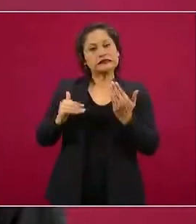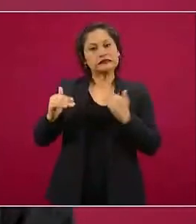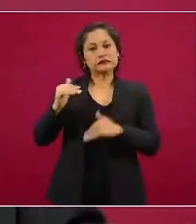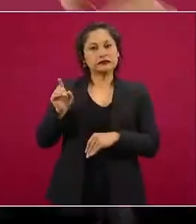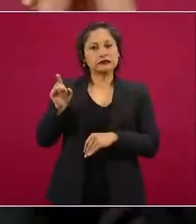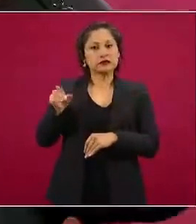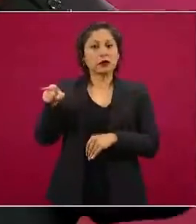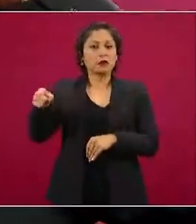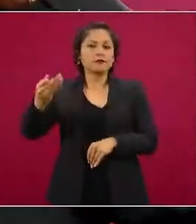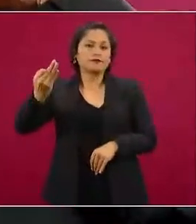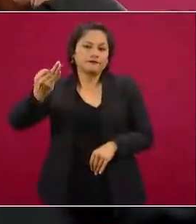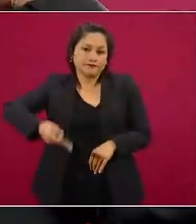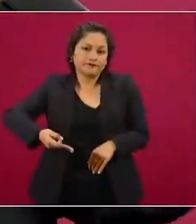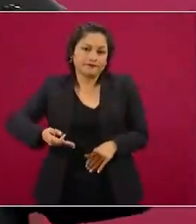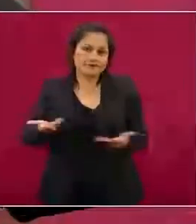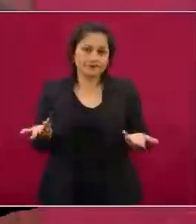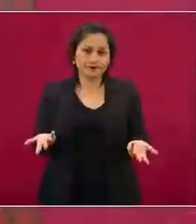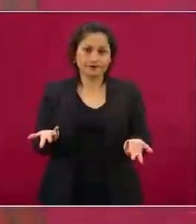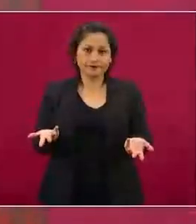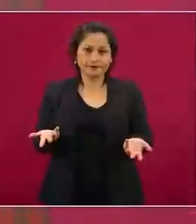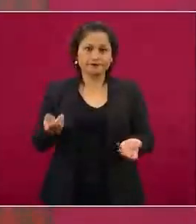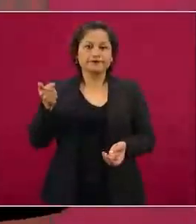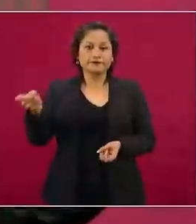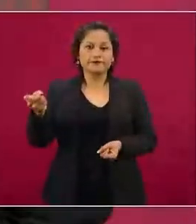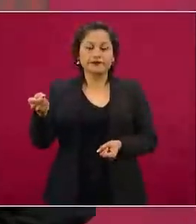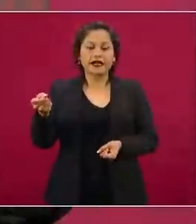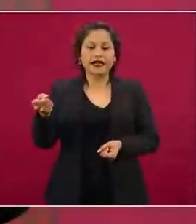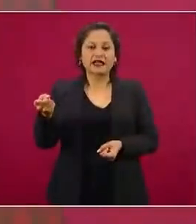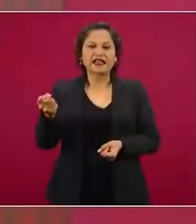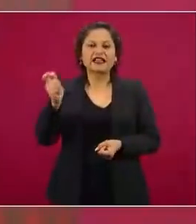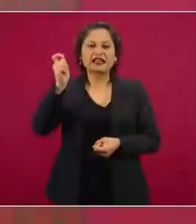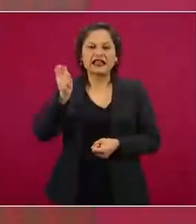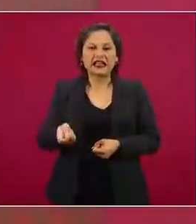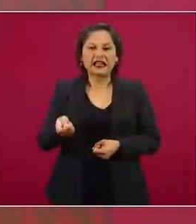Se puso cera en los oídos